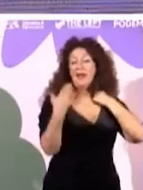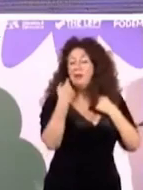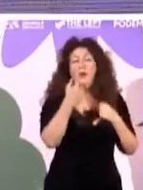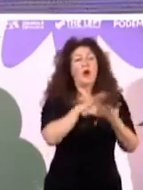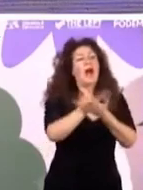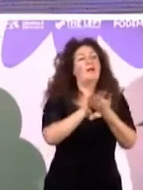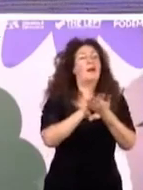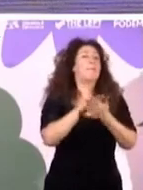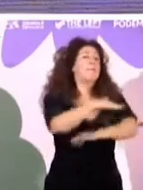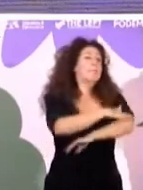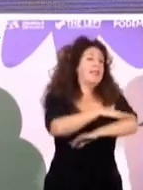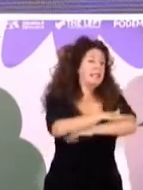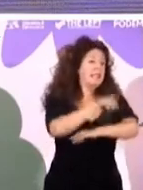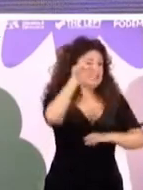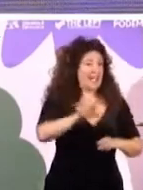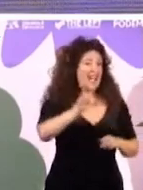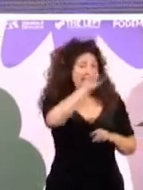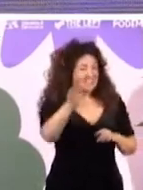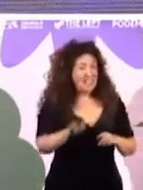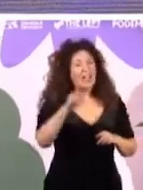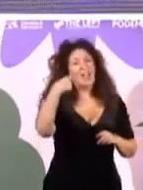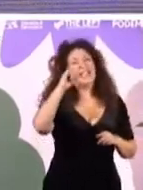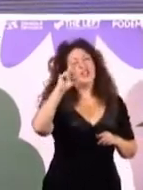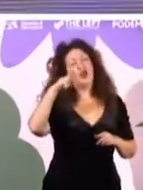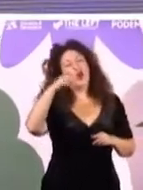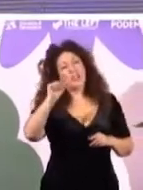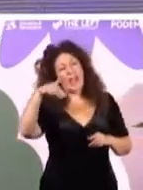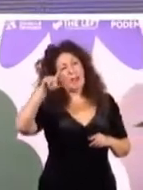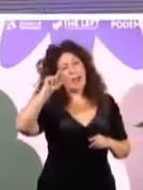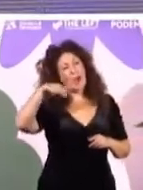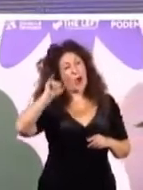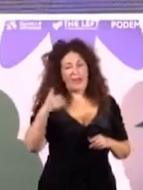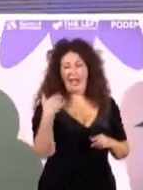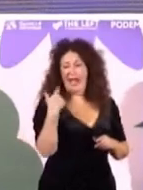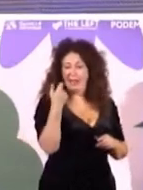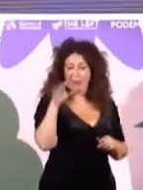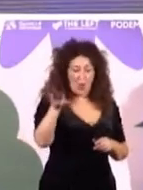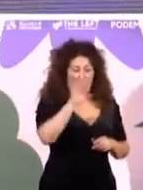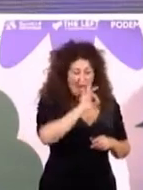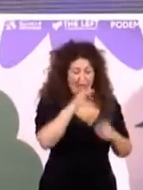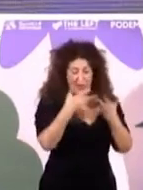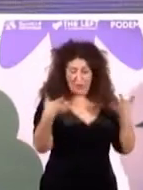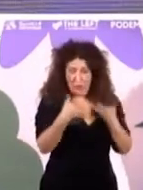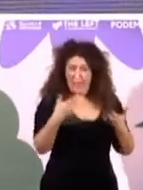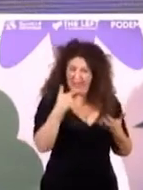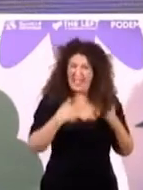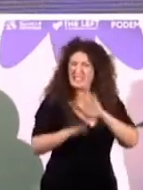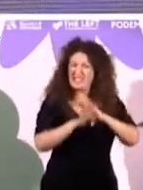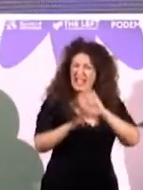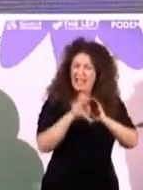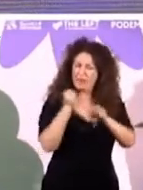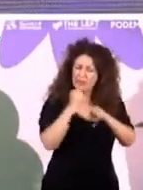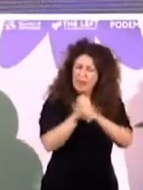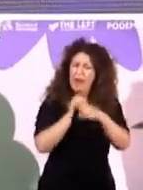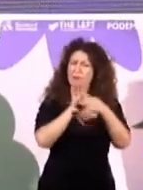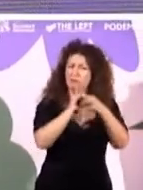y la vas a poner la mesa de la historia más de 100 millones de cadáveres no ves que haya gente como